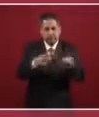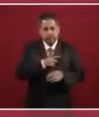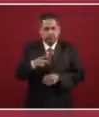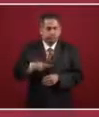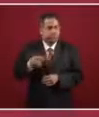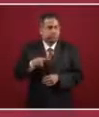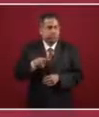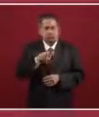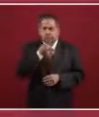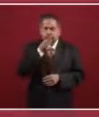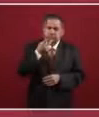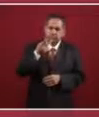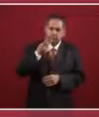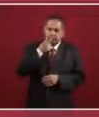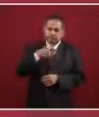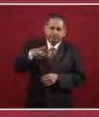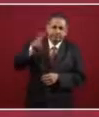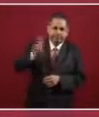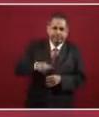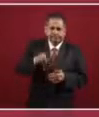y de decir la verdad.